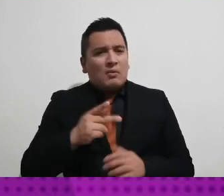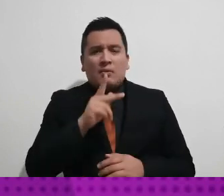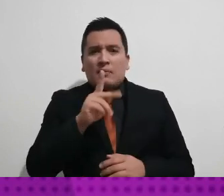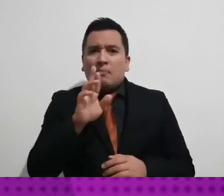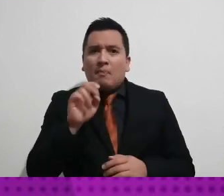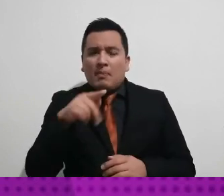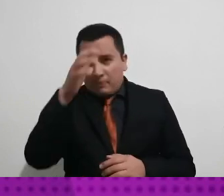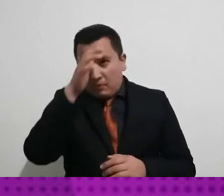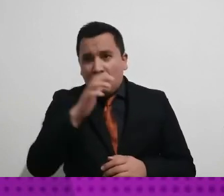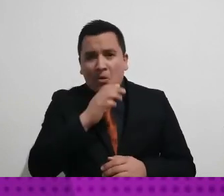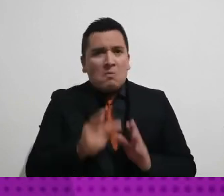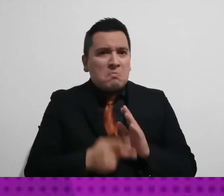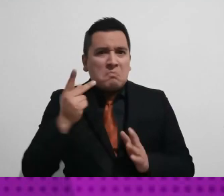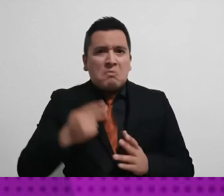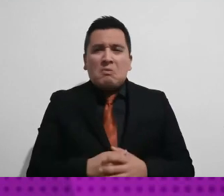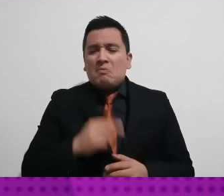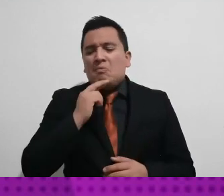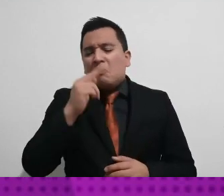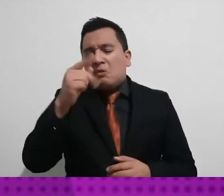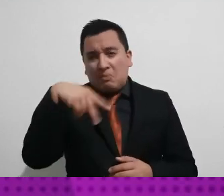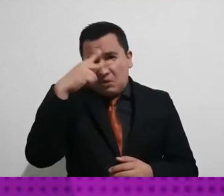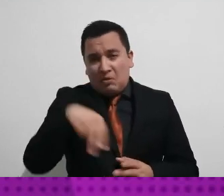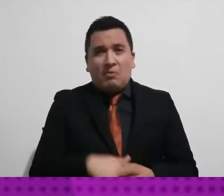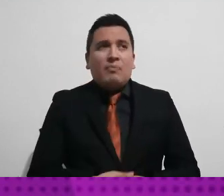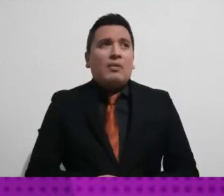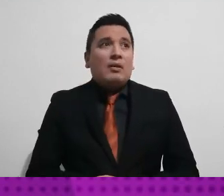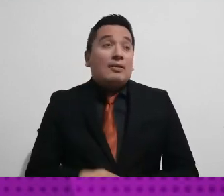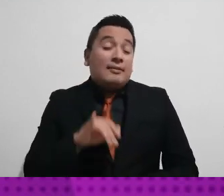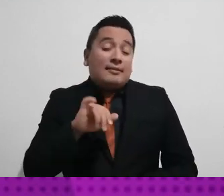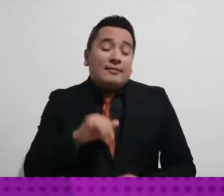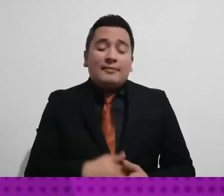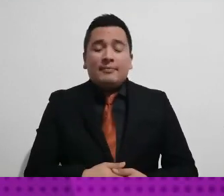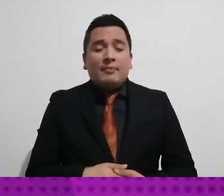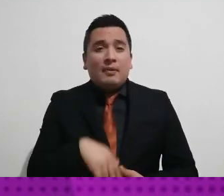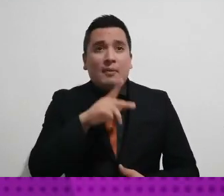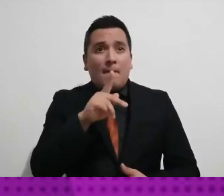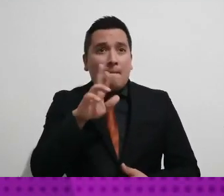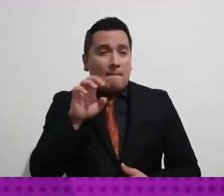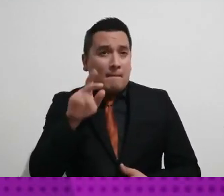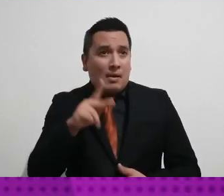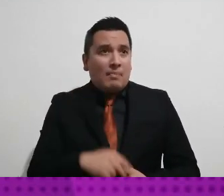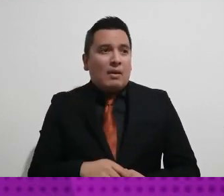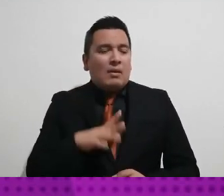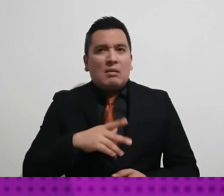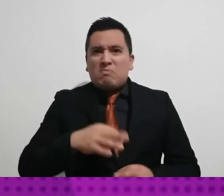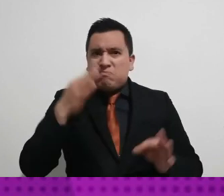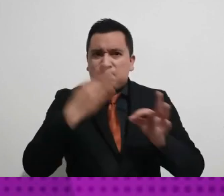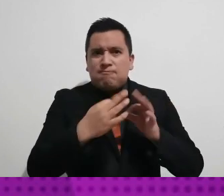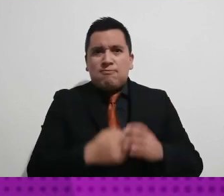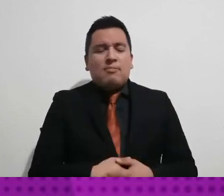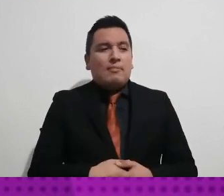De nueva cuenta, el PREP de Coahuila vuelve a ser uno de los mejores de México. Pues sí, el PREP, además de